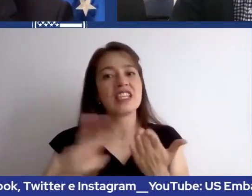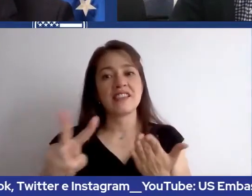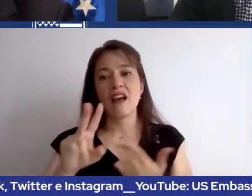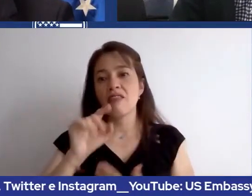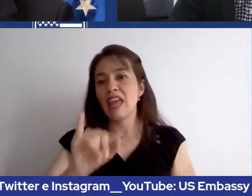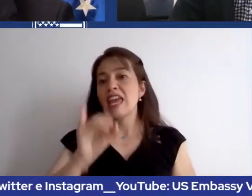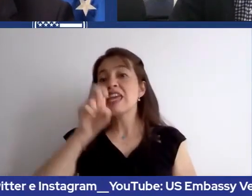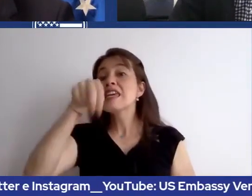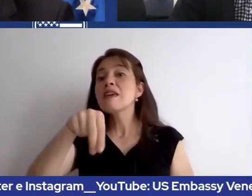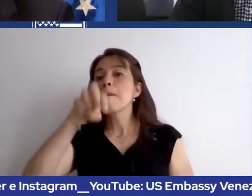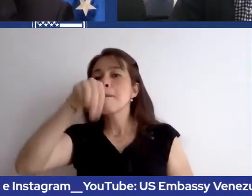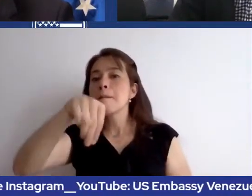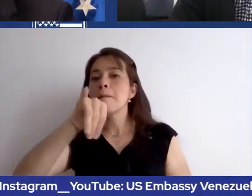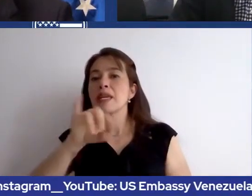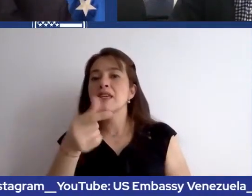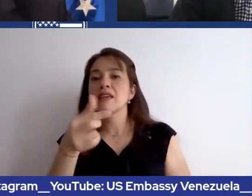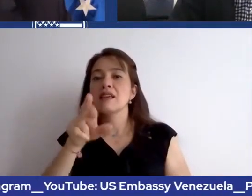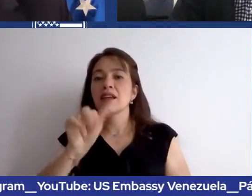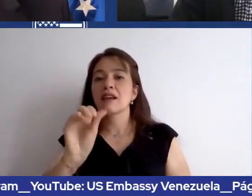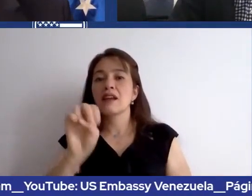y